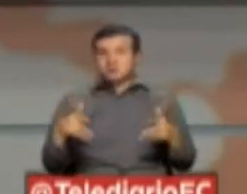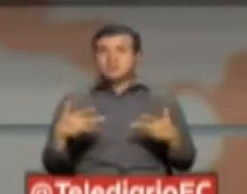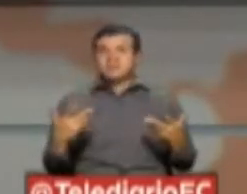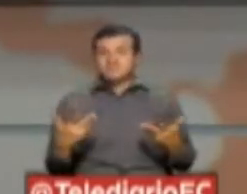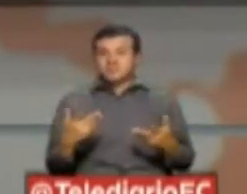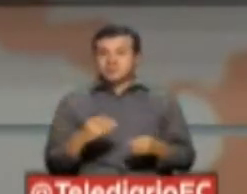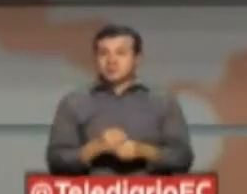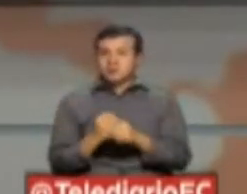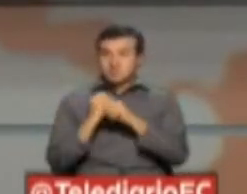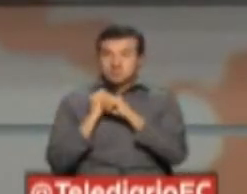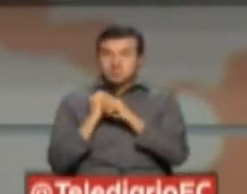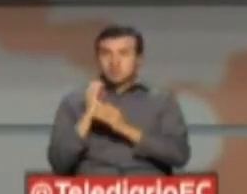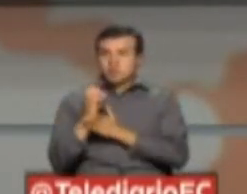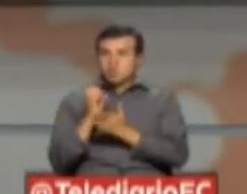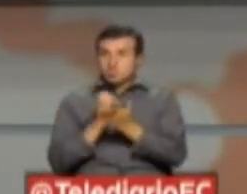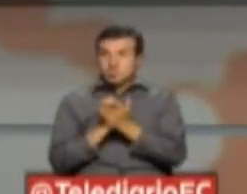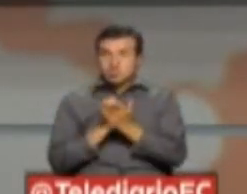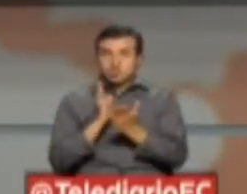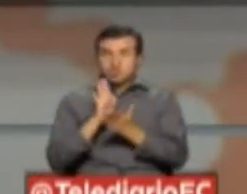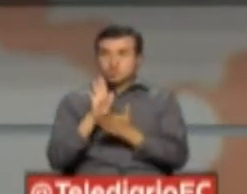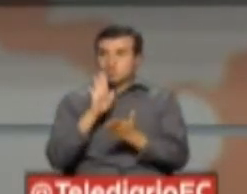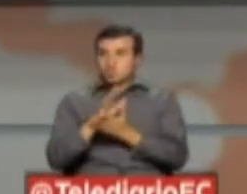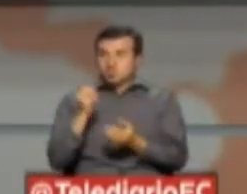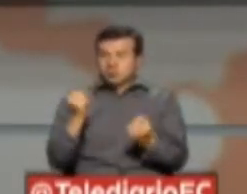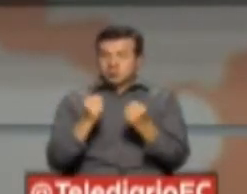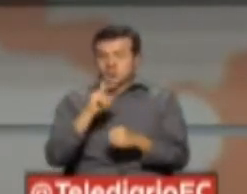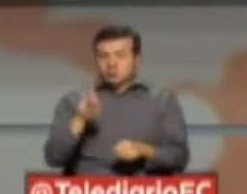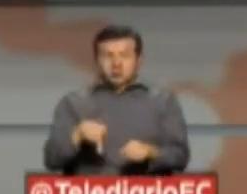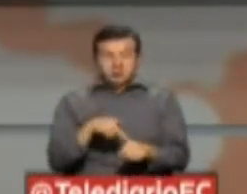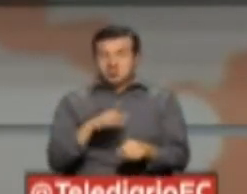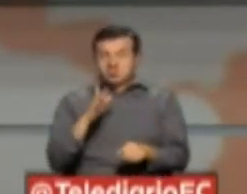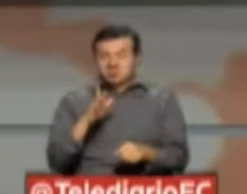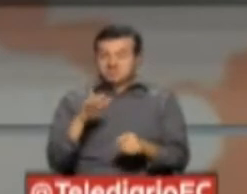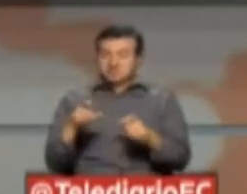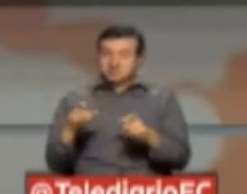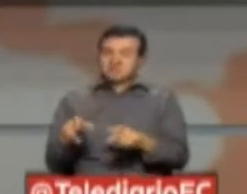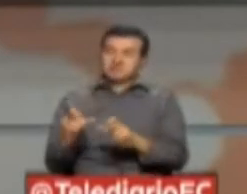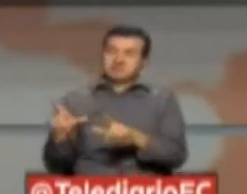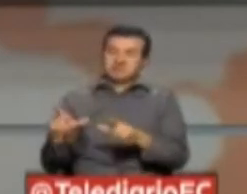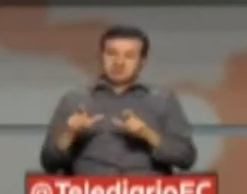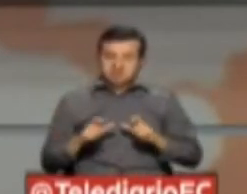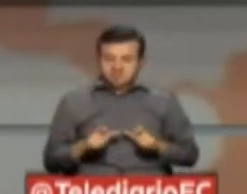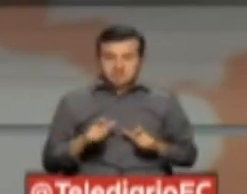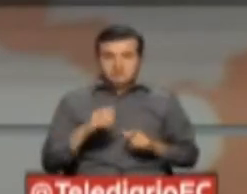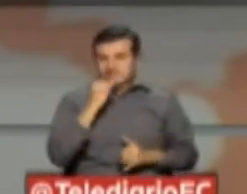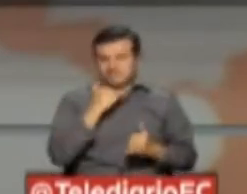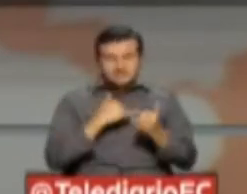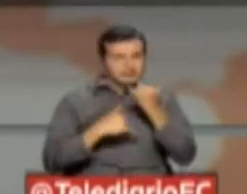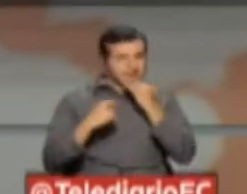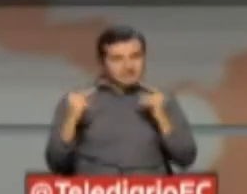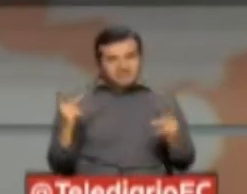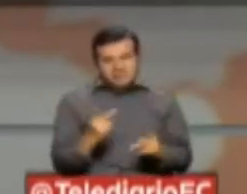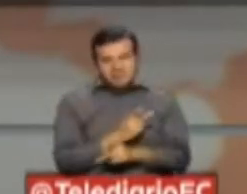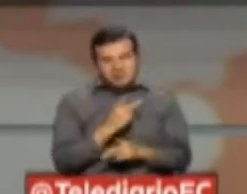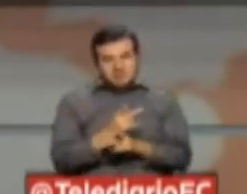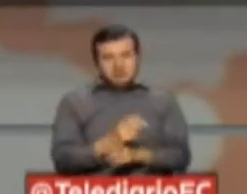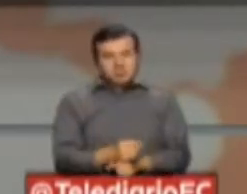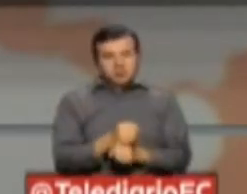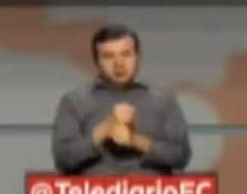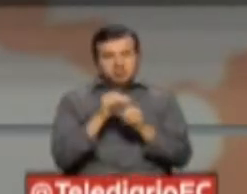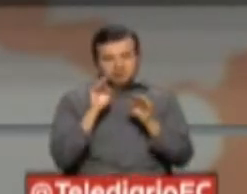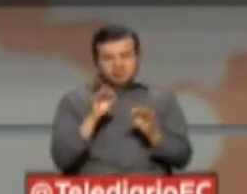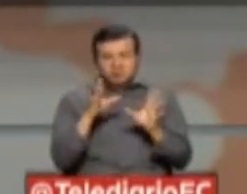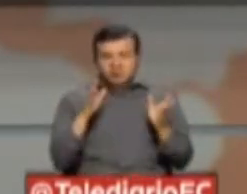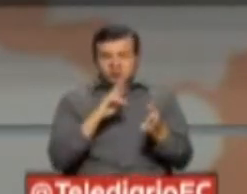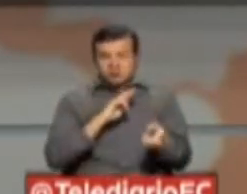obligatoriedad del curso para ir a una escuela de conducción no profesional para obtener ese título fue una aberración algo en contra de la seguridad vial entonces estas